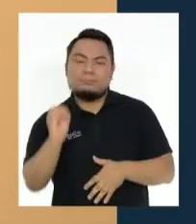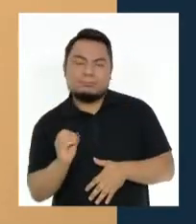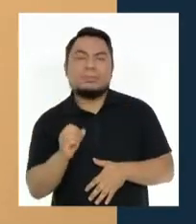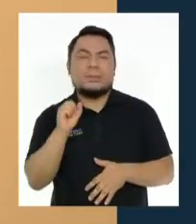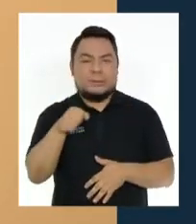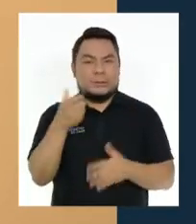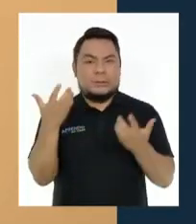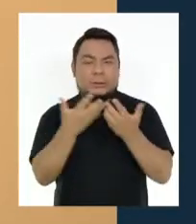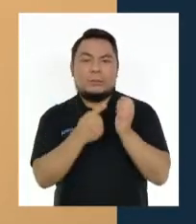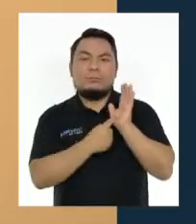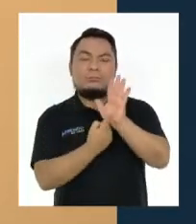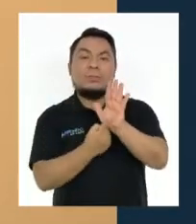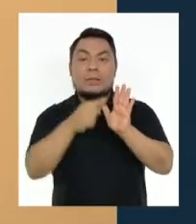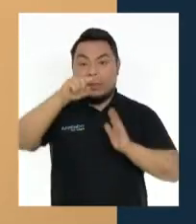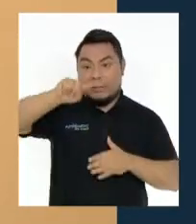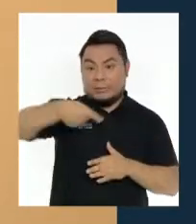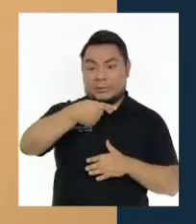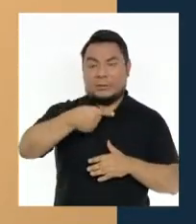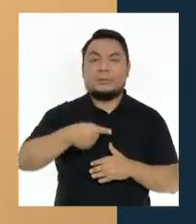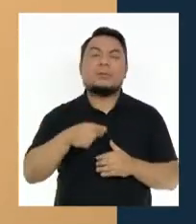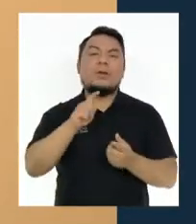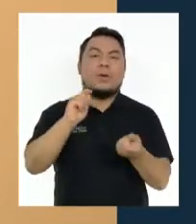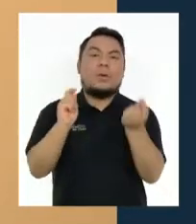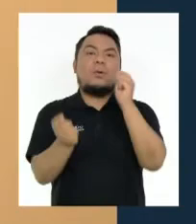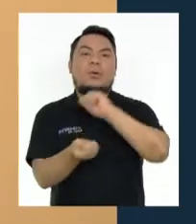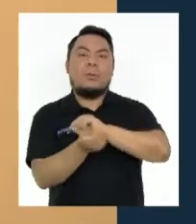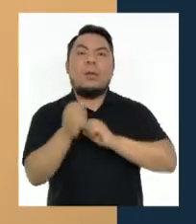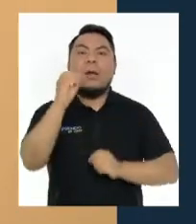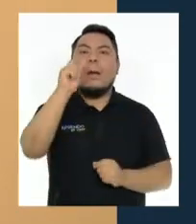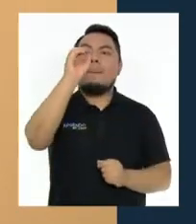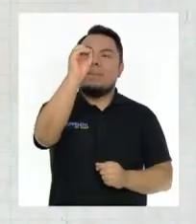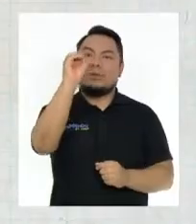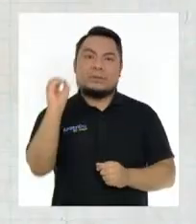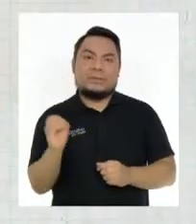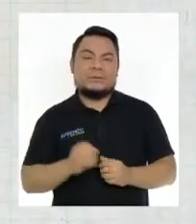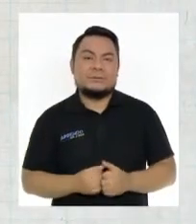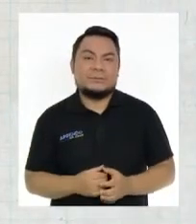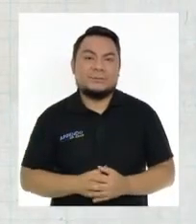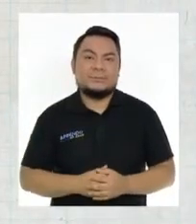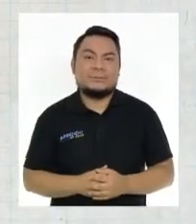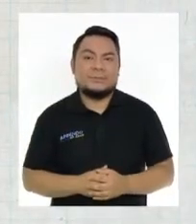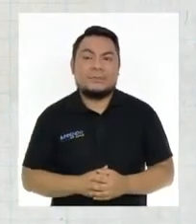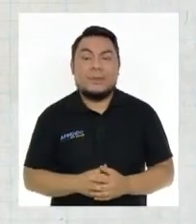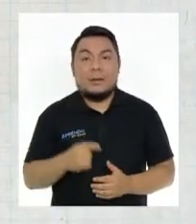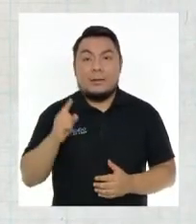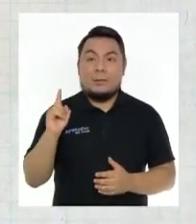expresada en decimales convertida a porcentajes. Para el primer intervalo